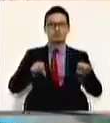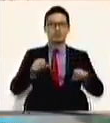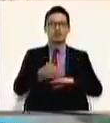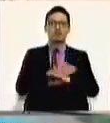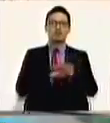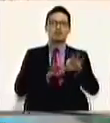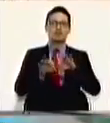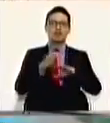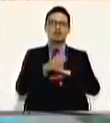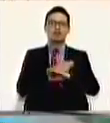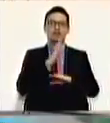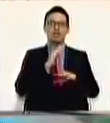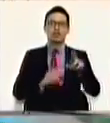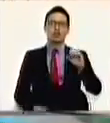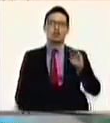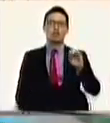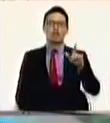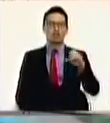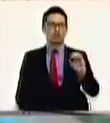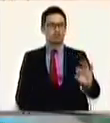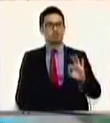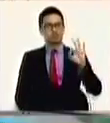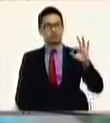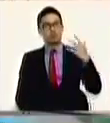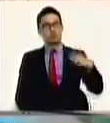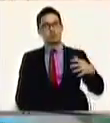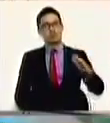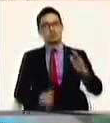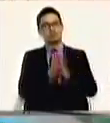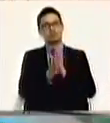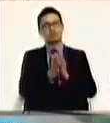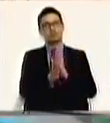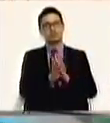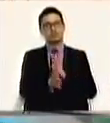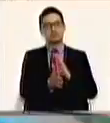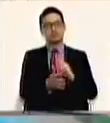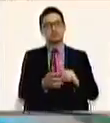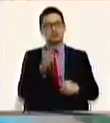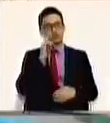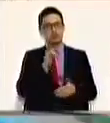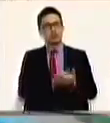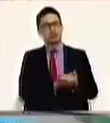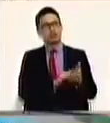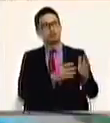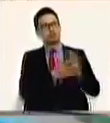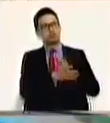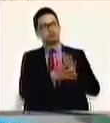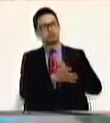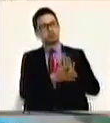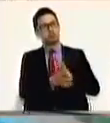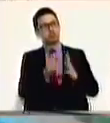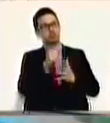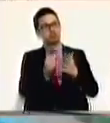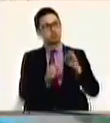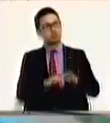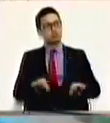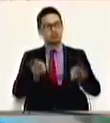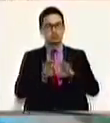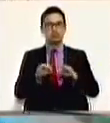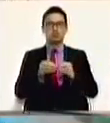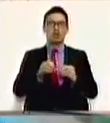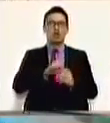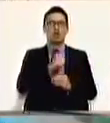explicaba acertadamente Jorge Robledo en su excelente intervención, que creo que deja elementos muy importantes, hemos abierto